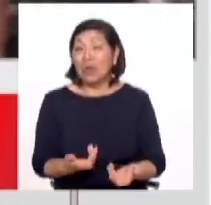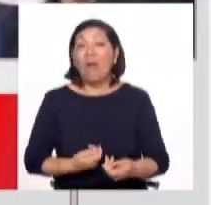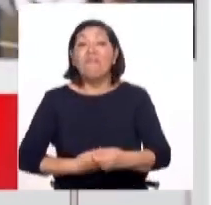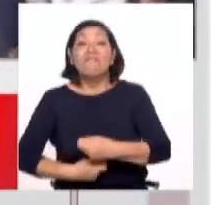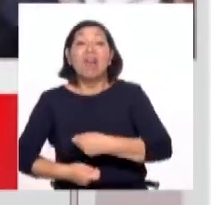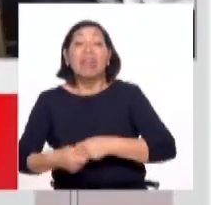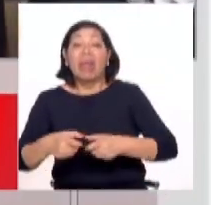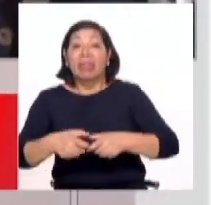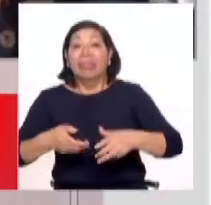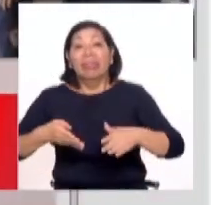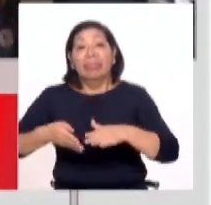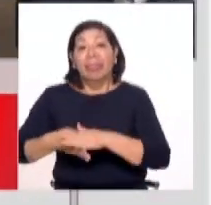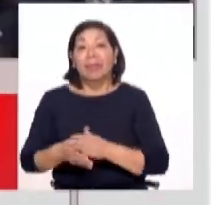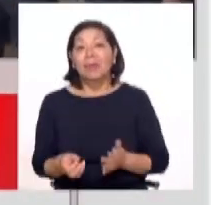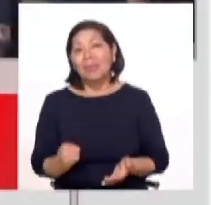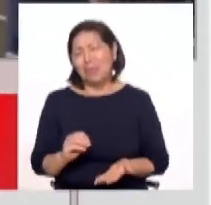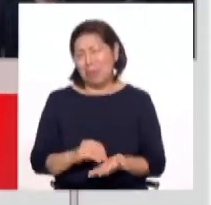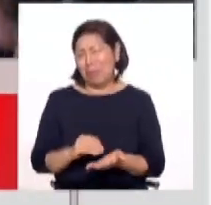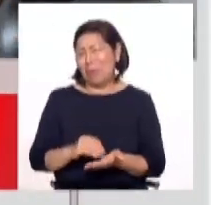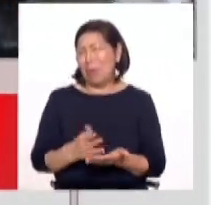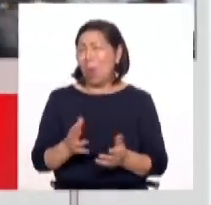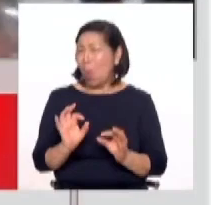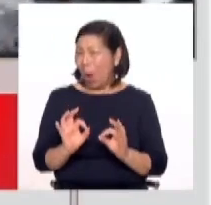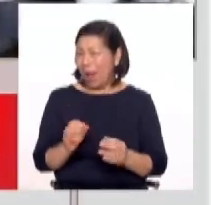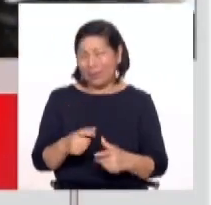revendían ticket por segunda o tercera vez el mismo